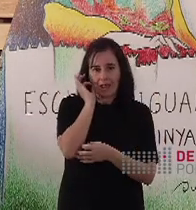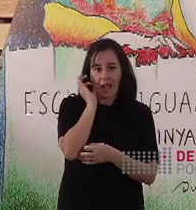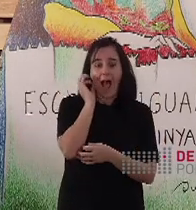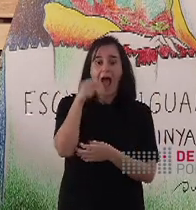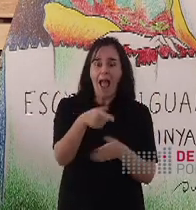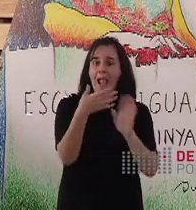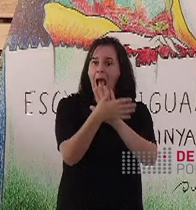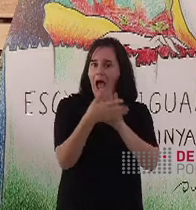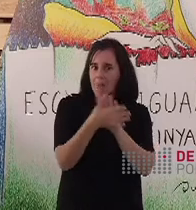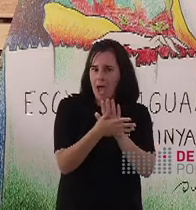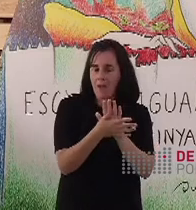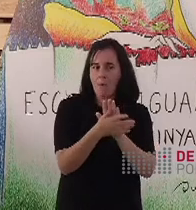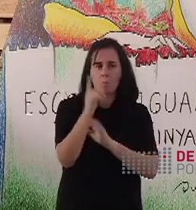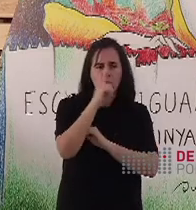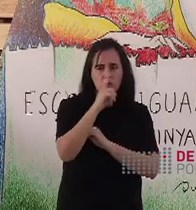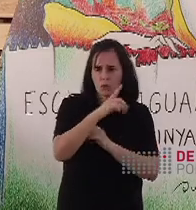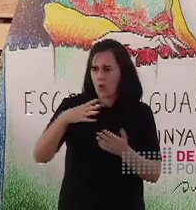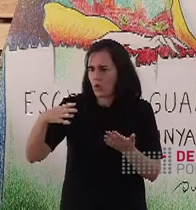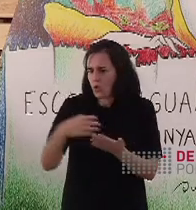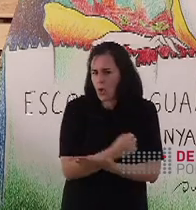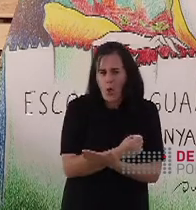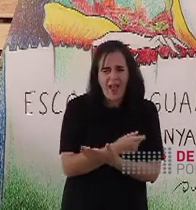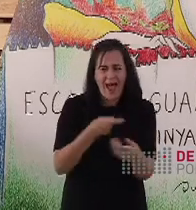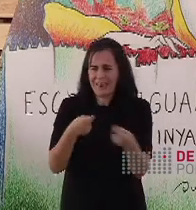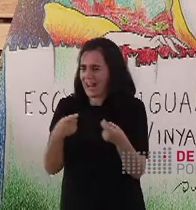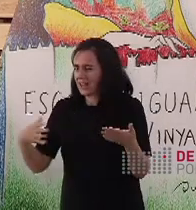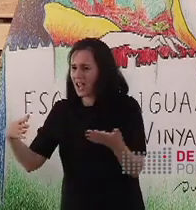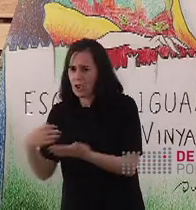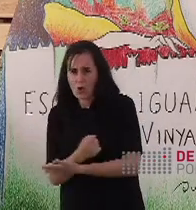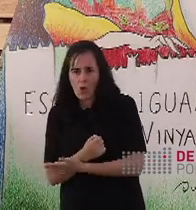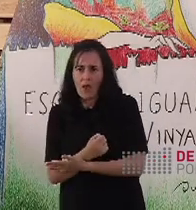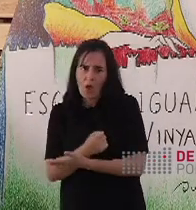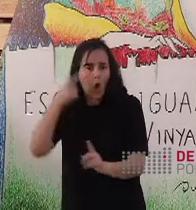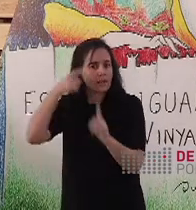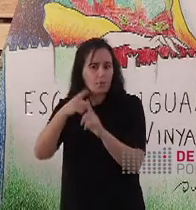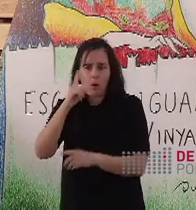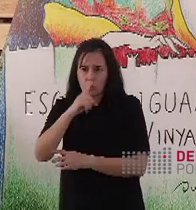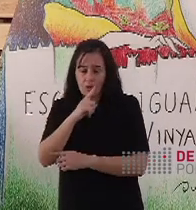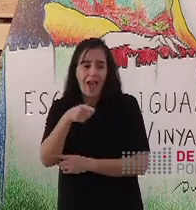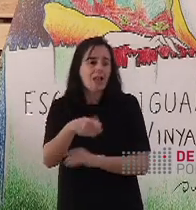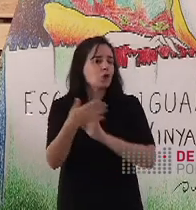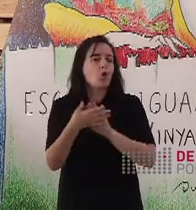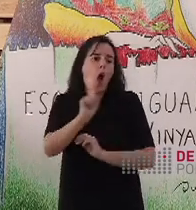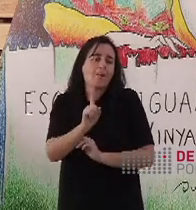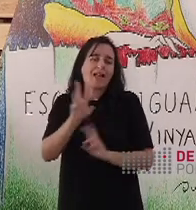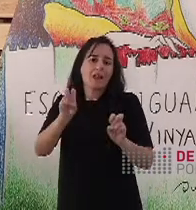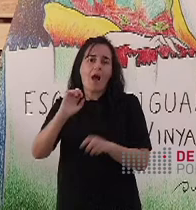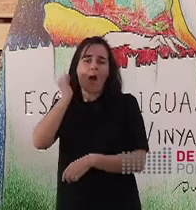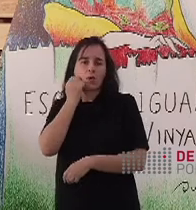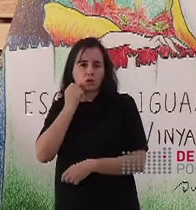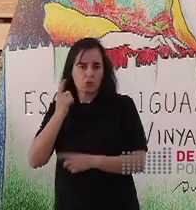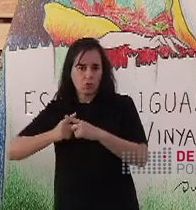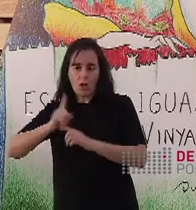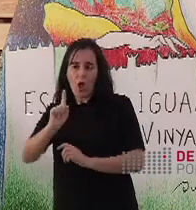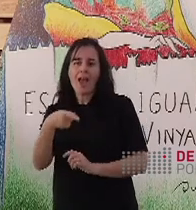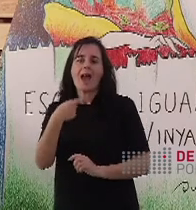é dicir, toda a trata ou a calquera organización con fins da prostitución, nin sequera se falaba de explotación sexual, teria